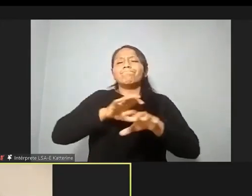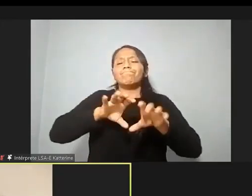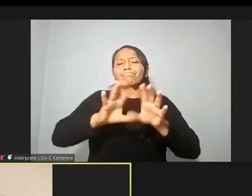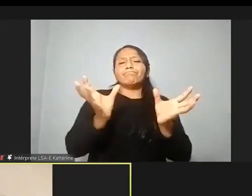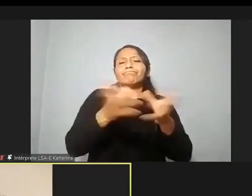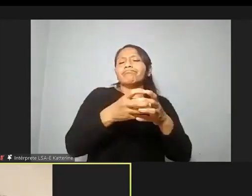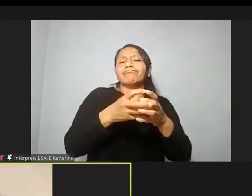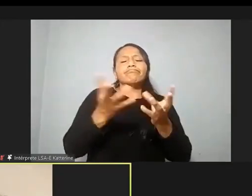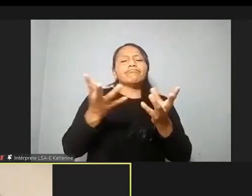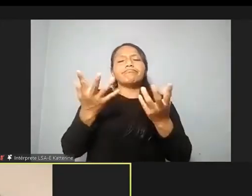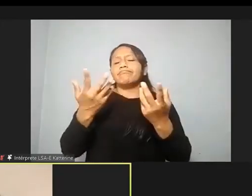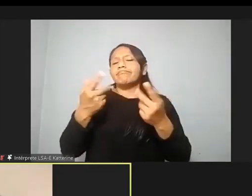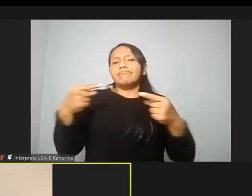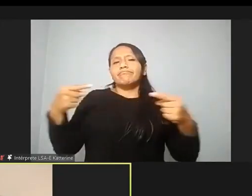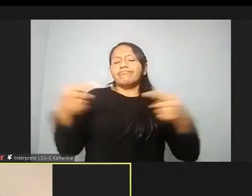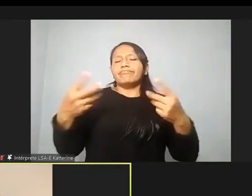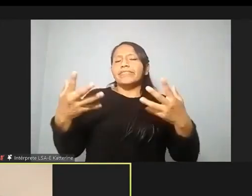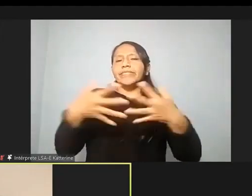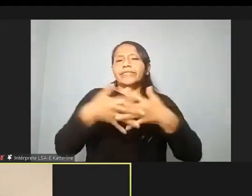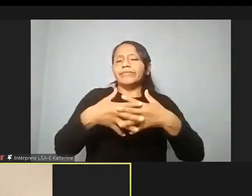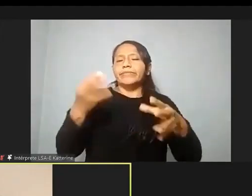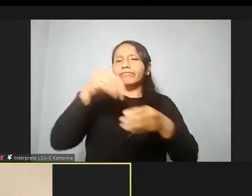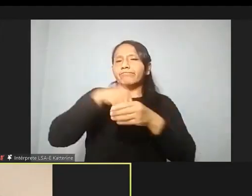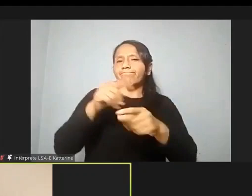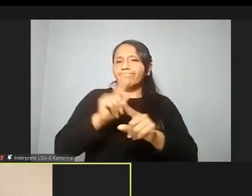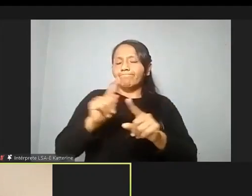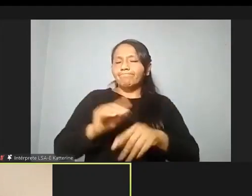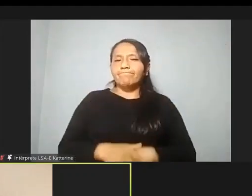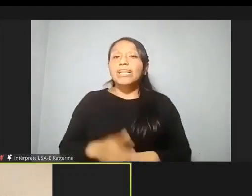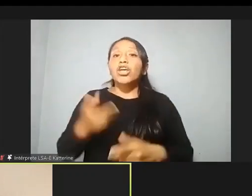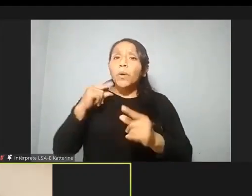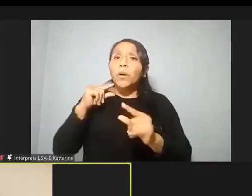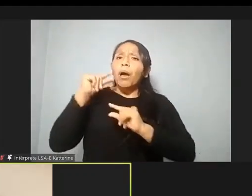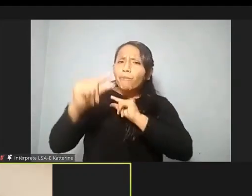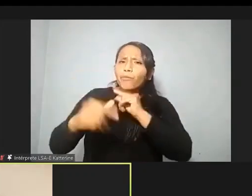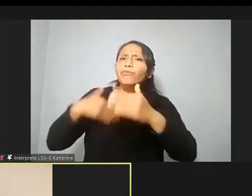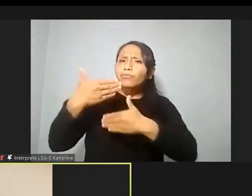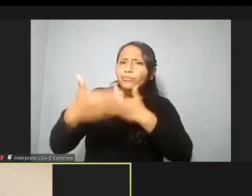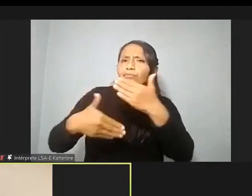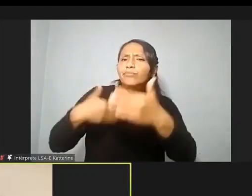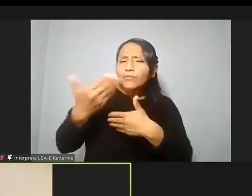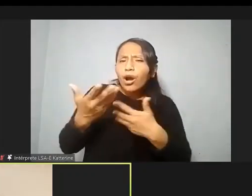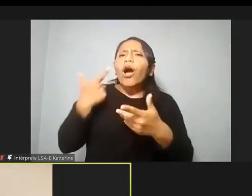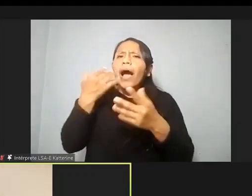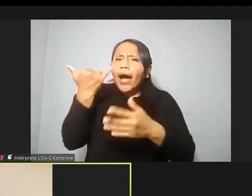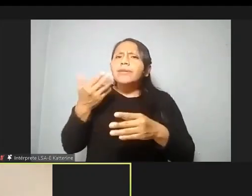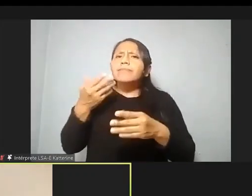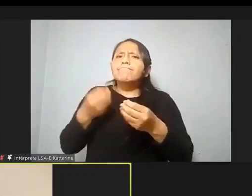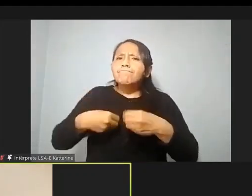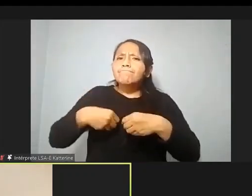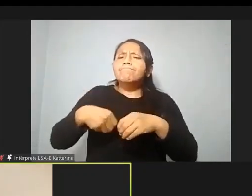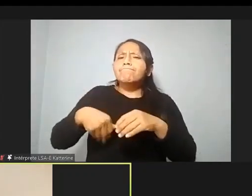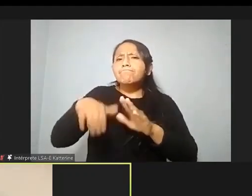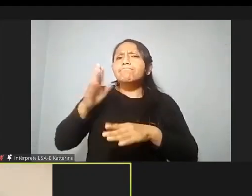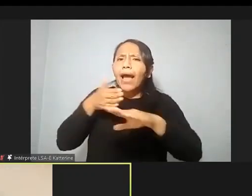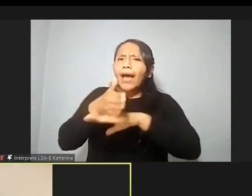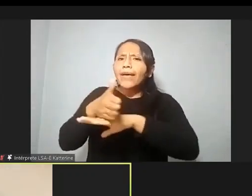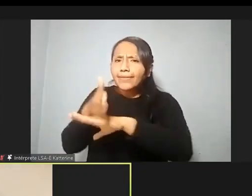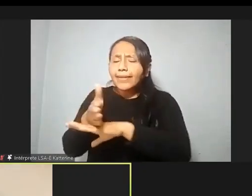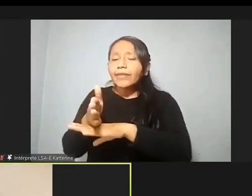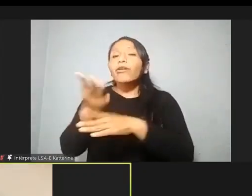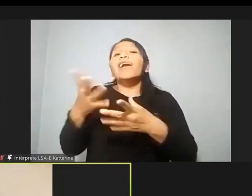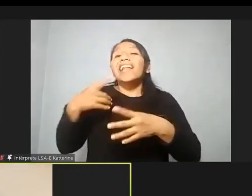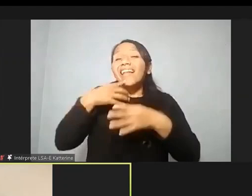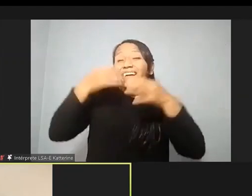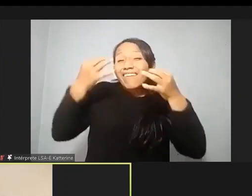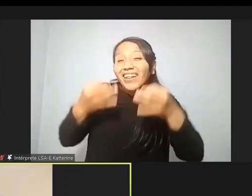social. Esto ha ido evolucionando y hoy se puede hablar de un mayor acceso, aunque la accesibilidad universal